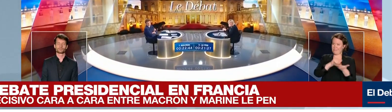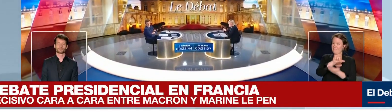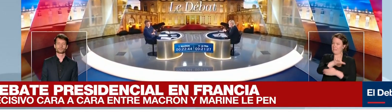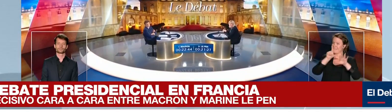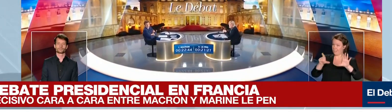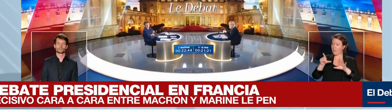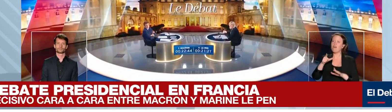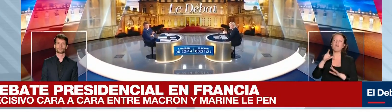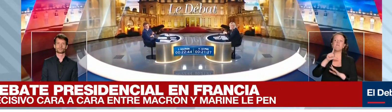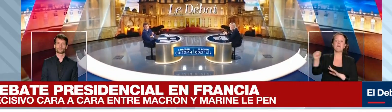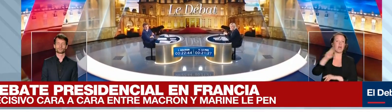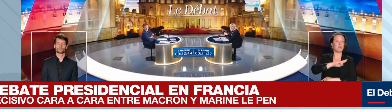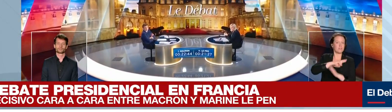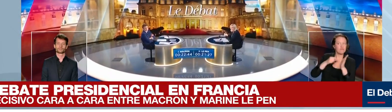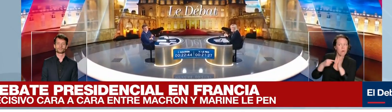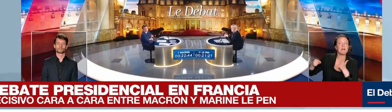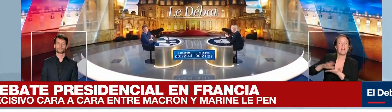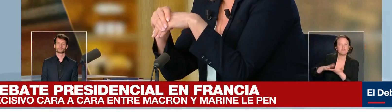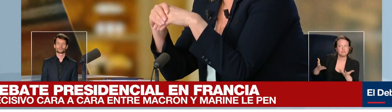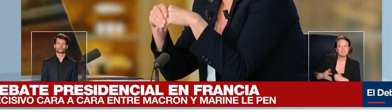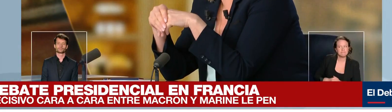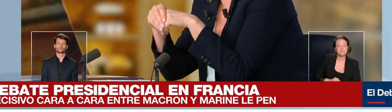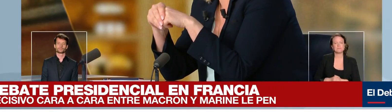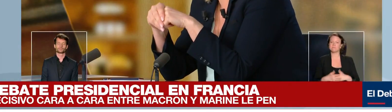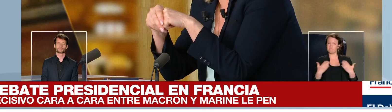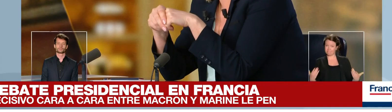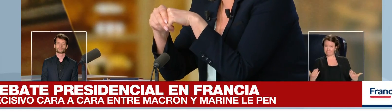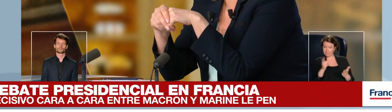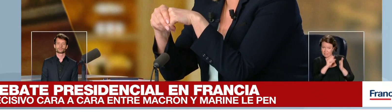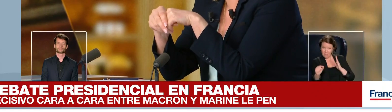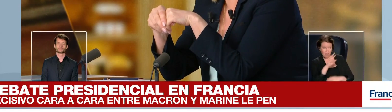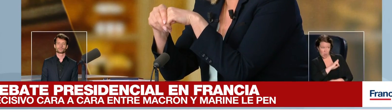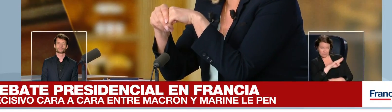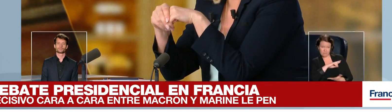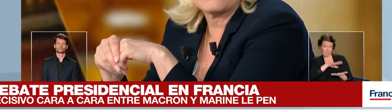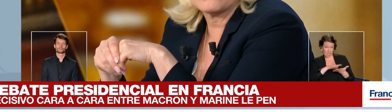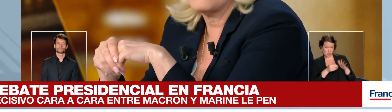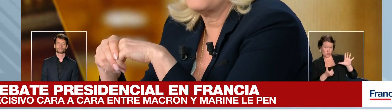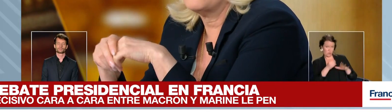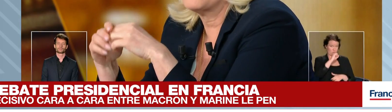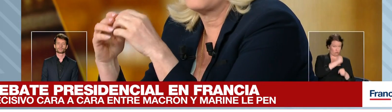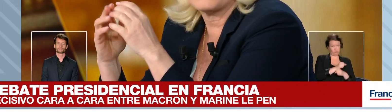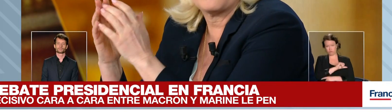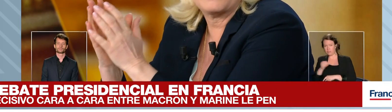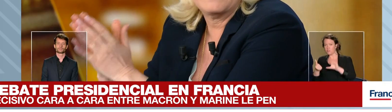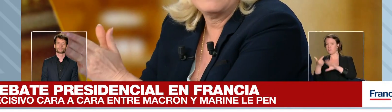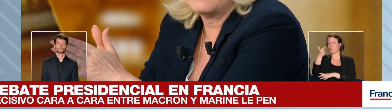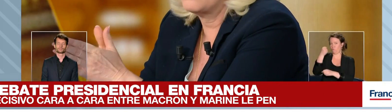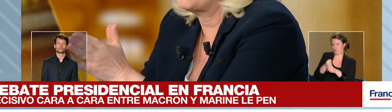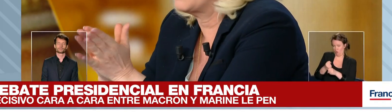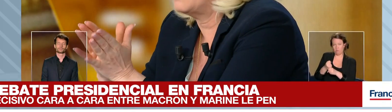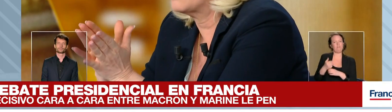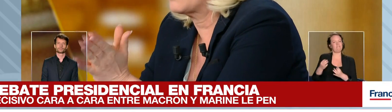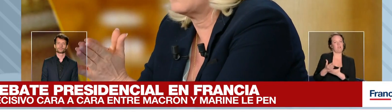qué edad tomarán su jubilación al final de su mandato si usted es elegida? Entre 60 y